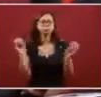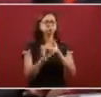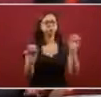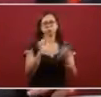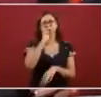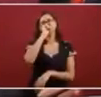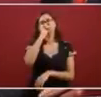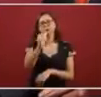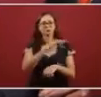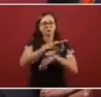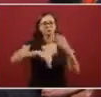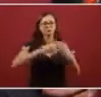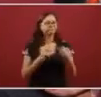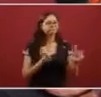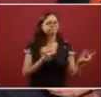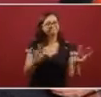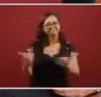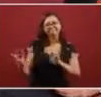nadie se